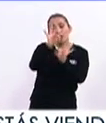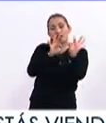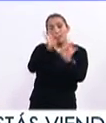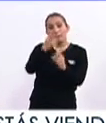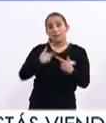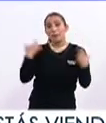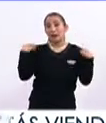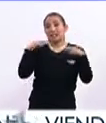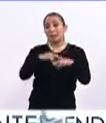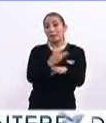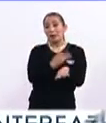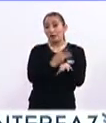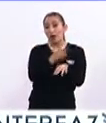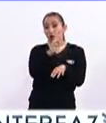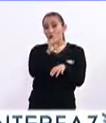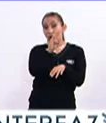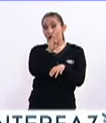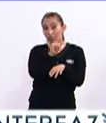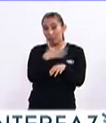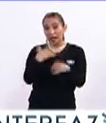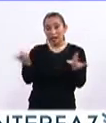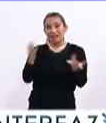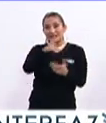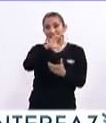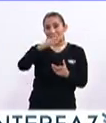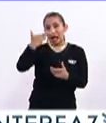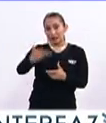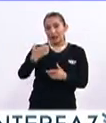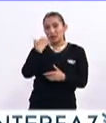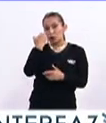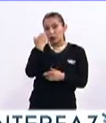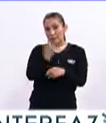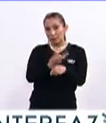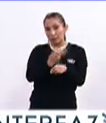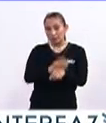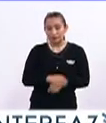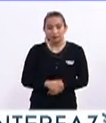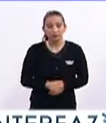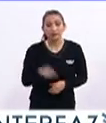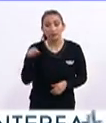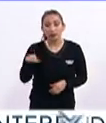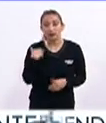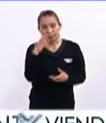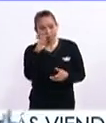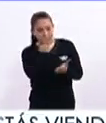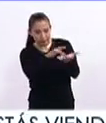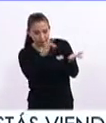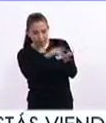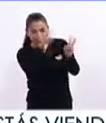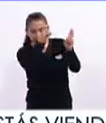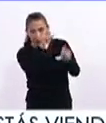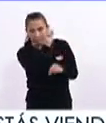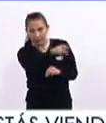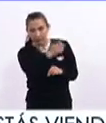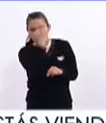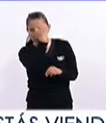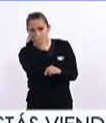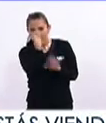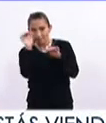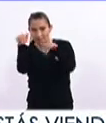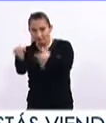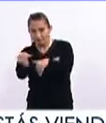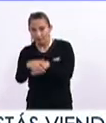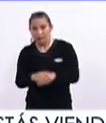por profesores del Bachillerato de la UNAM, del Colegio de Ciencias y Humanidades y de la Escuela Nacional Preparatoria, y están basados en los temarios del examen de